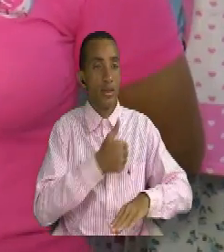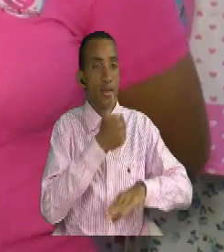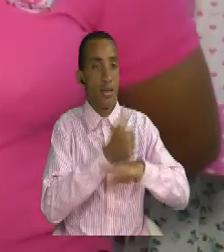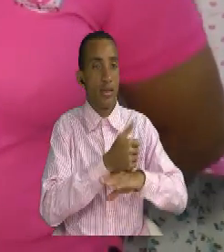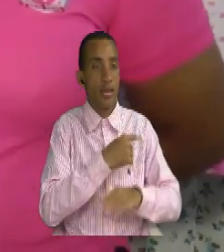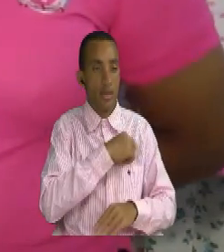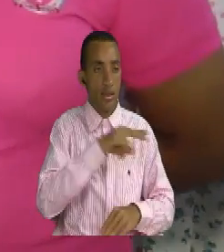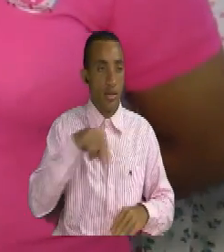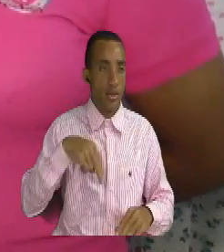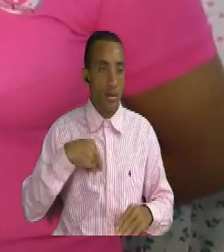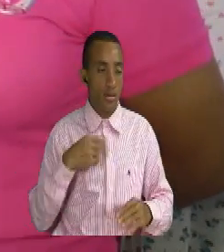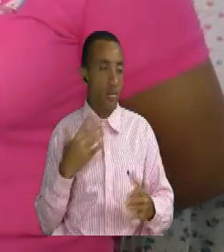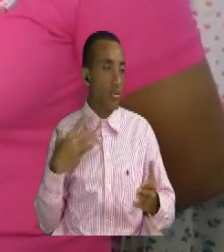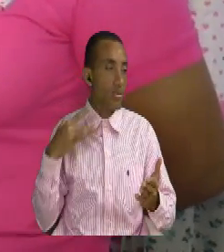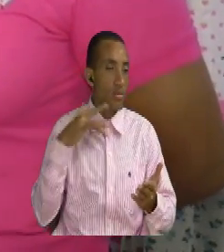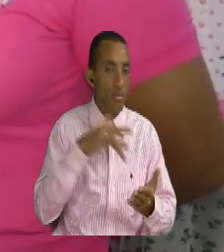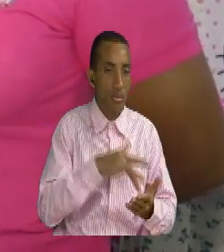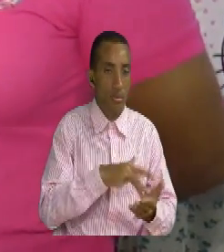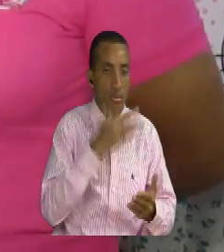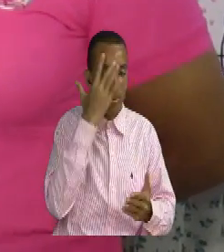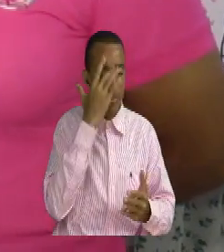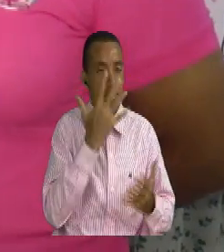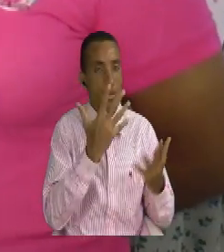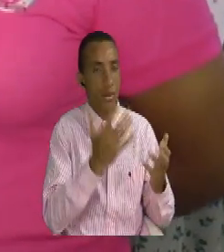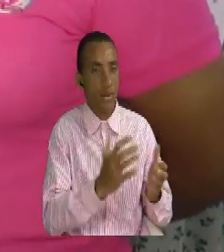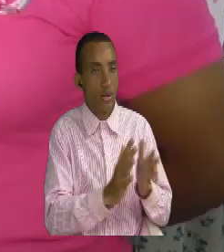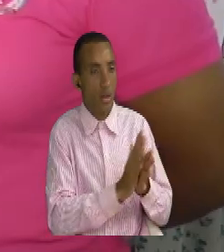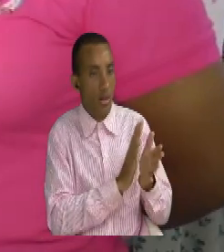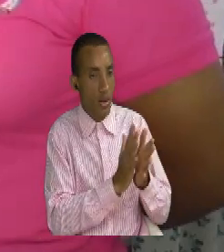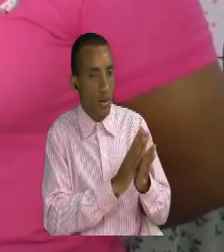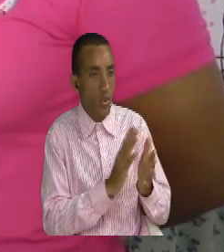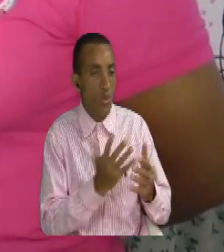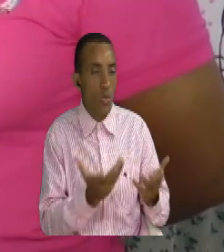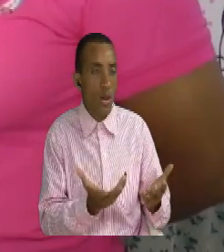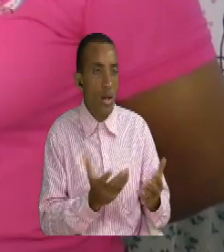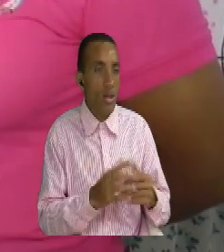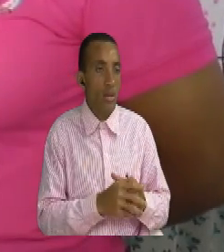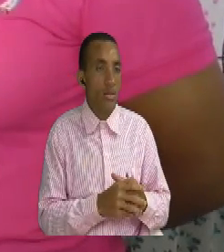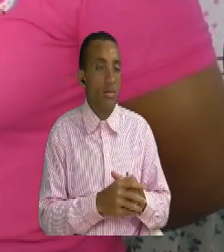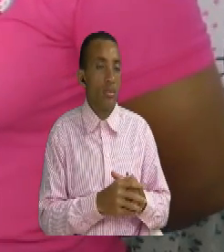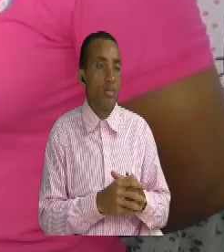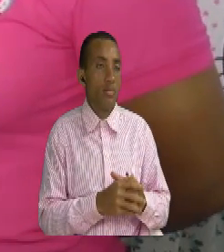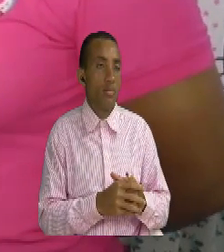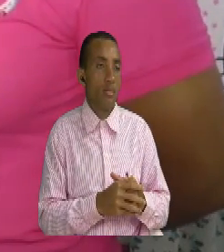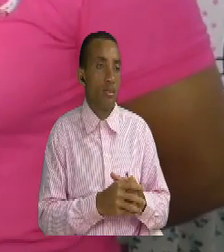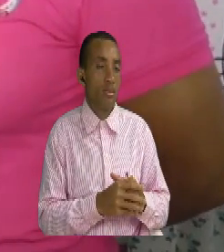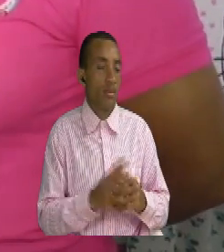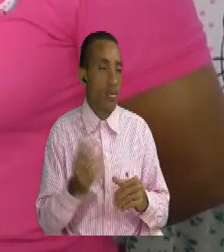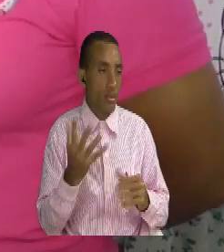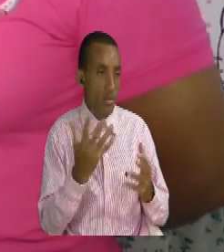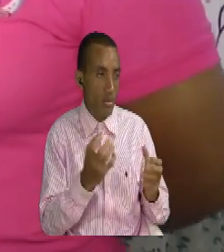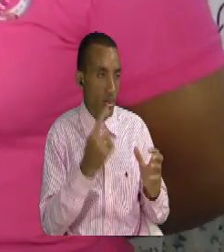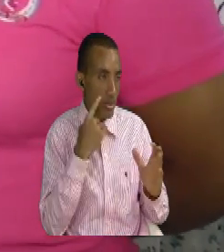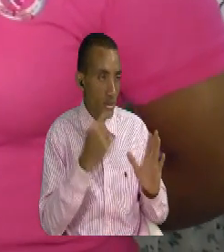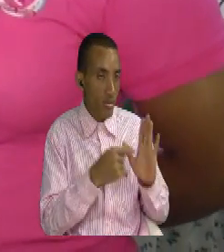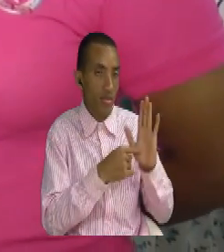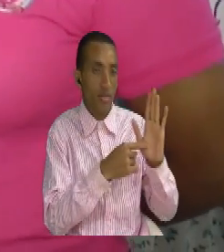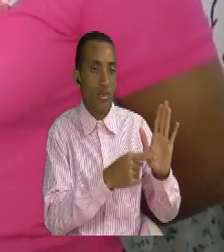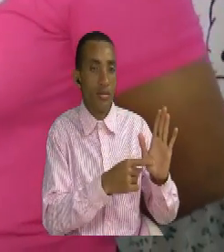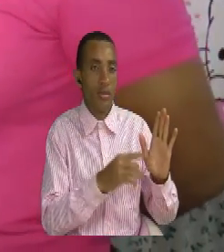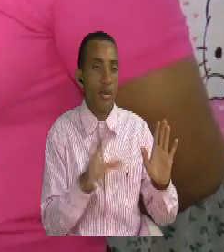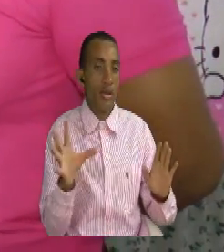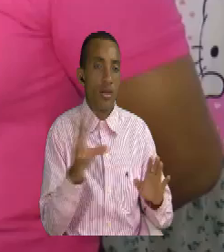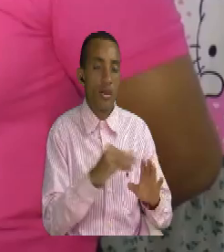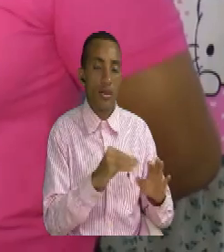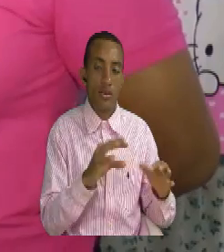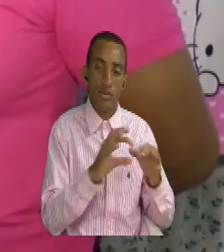hemos trasladado hasta acá porque queremos que usted nos cuente cuál es ese complemento que hoy queremos mostrarle a toda Barranca Bermeja, como esa